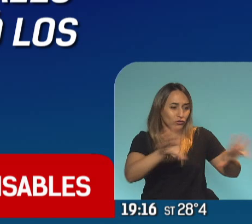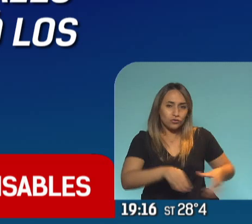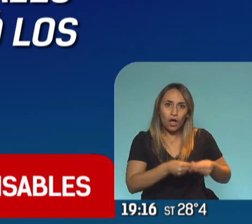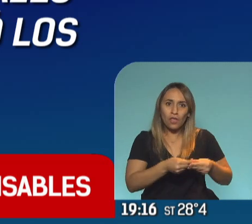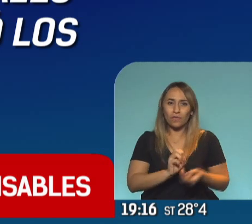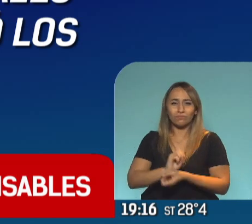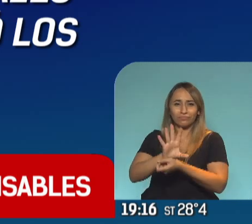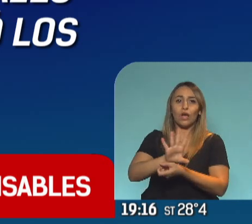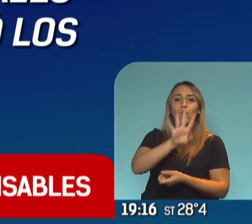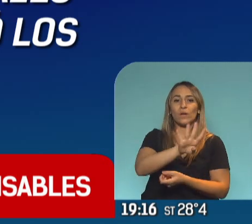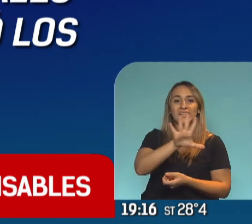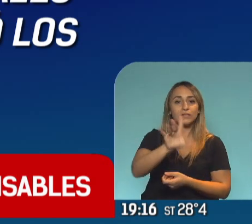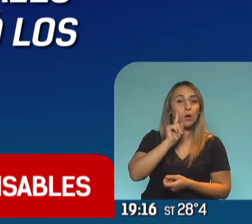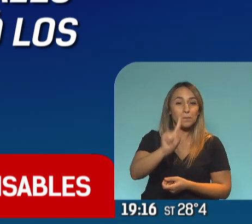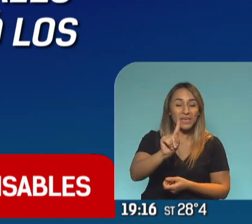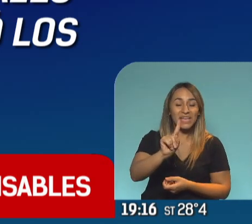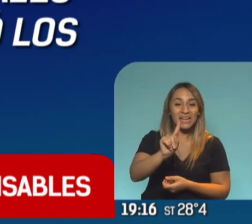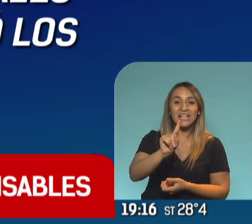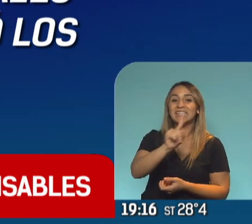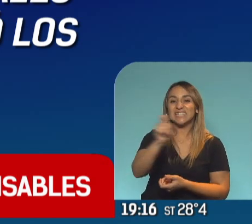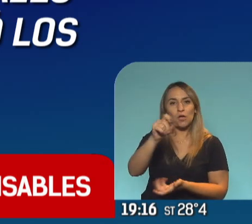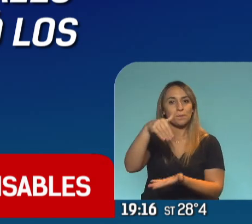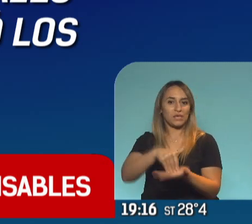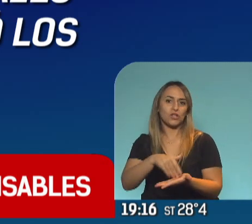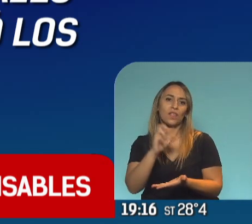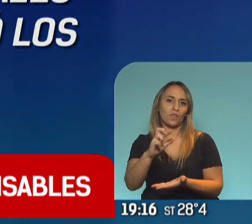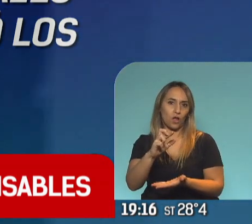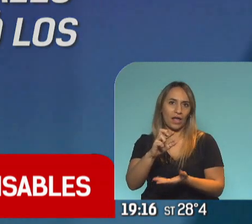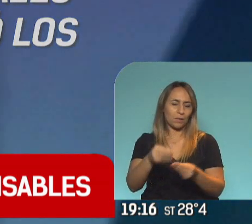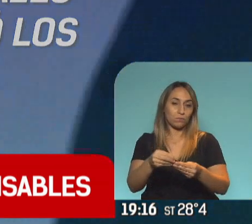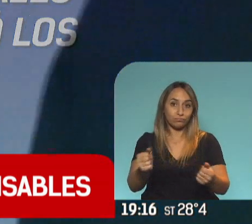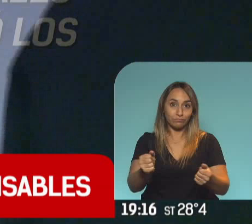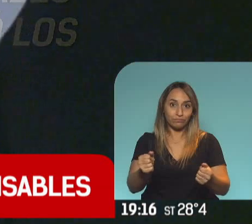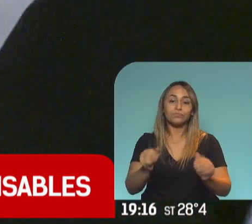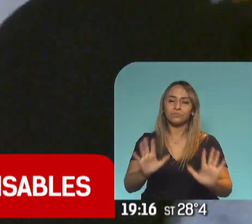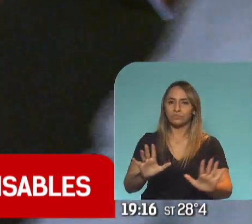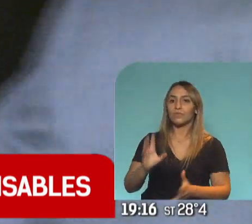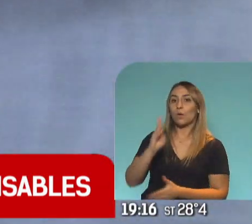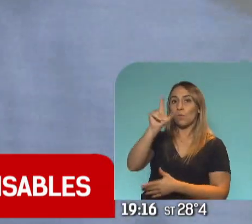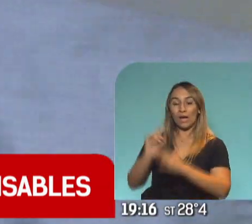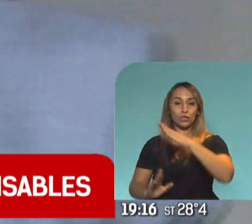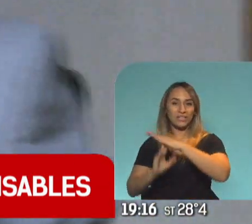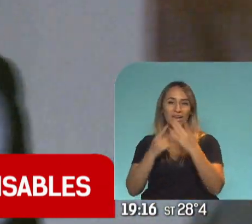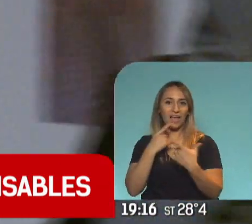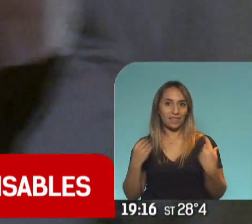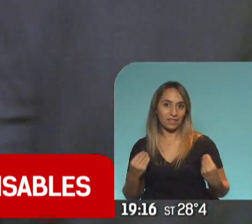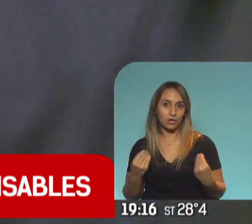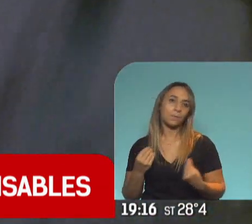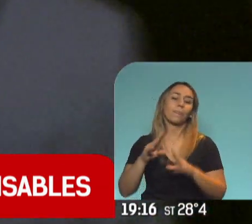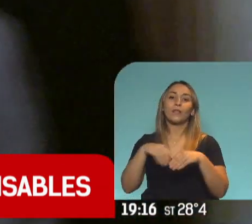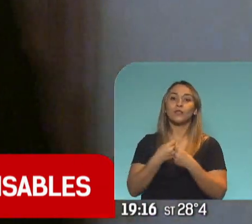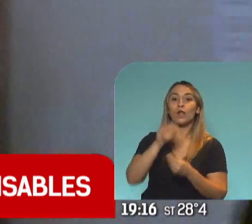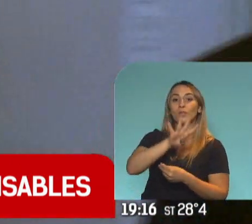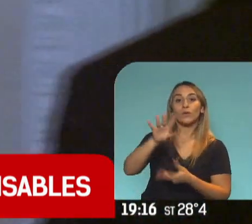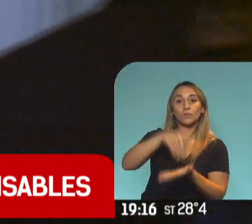los 45.100 millones. Claro, ¿qué queremos decir? ¿Qué es lo que alega el Banco Central? Que entraron al país 44